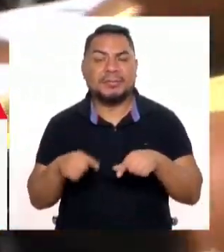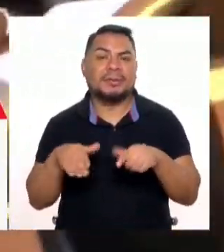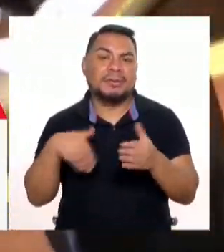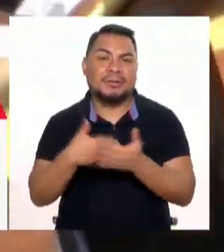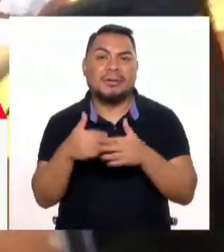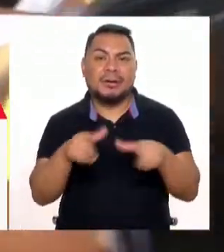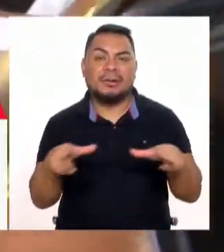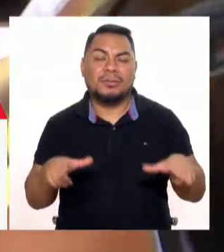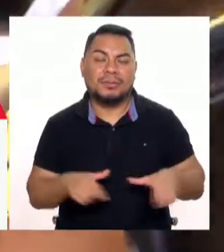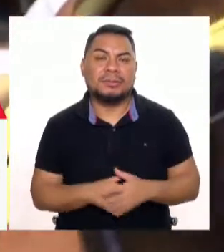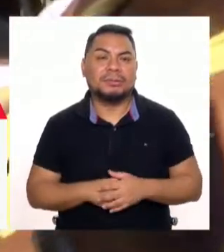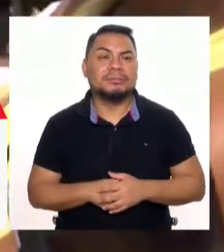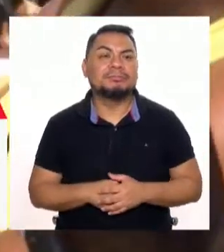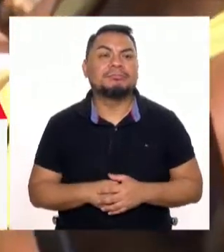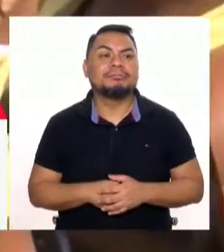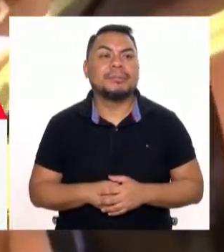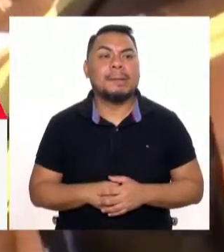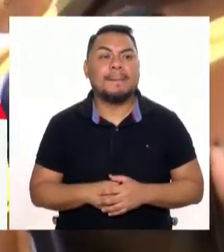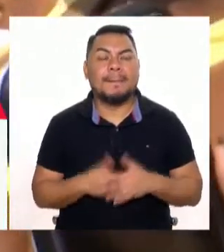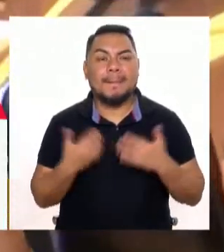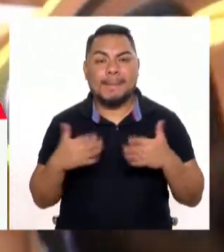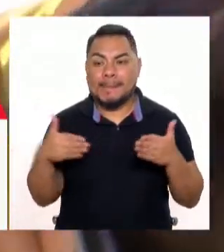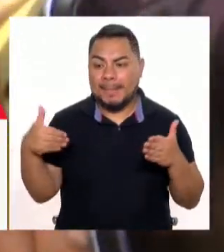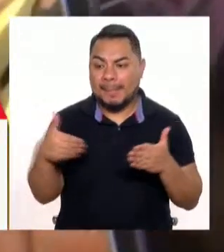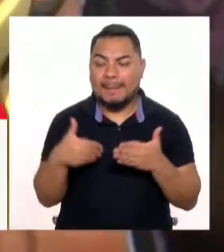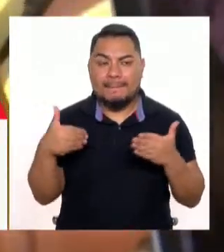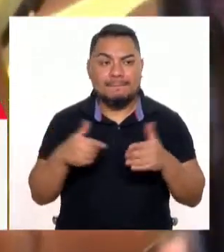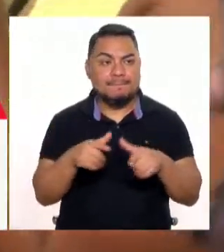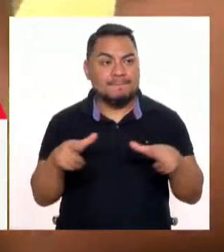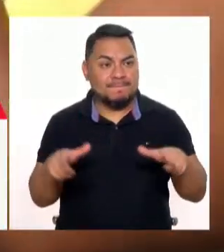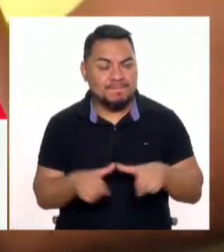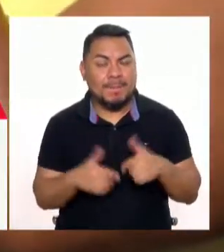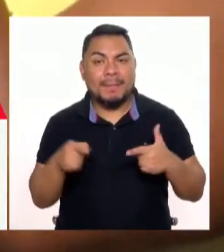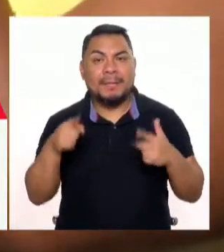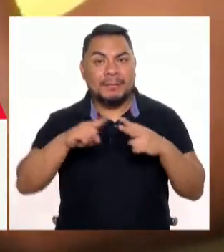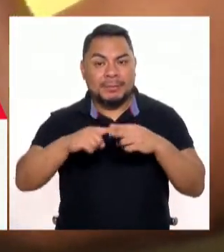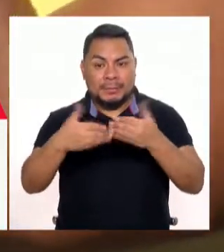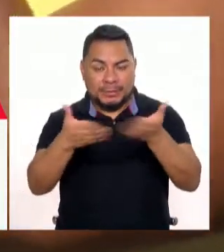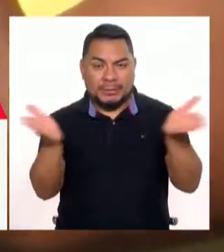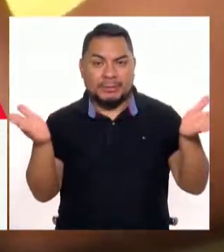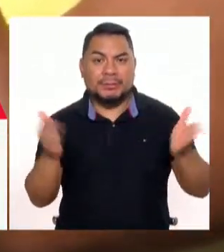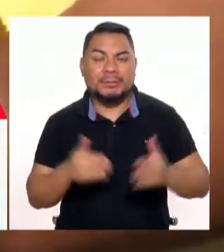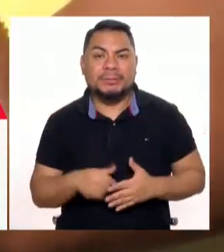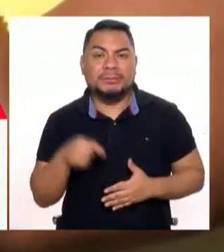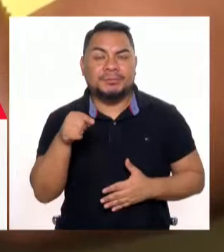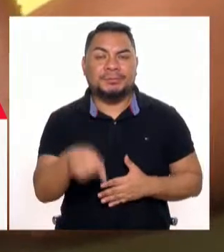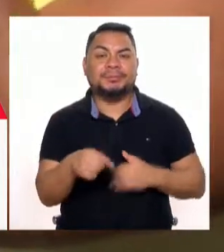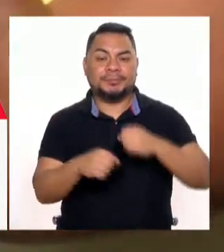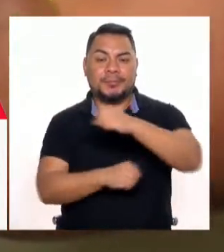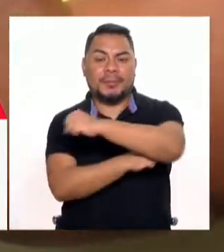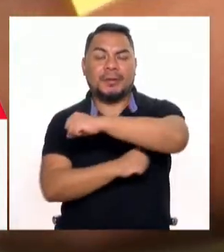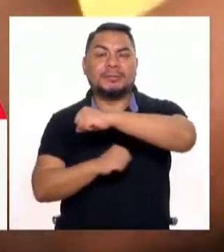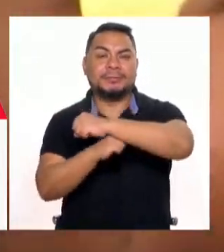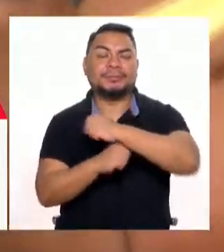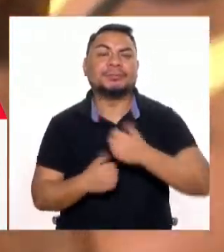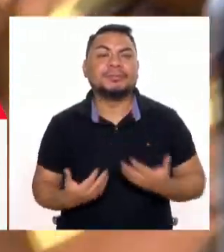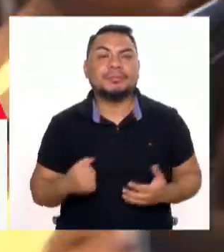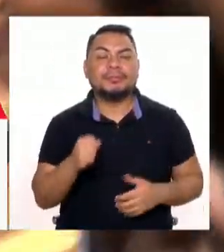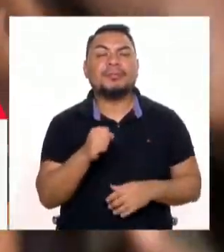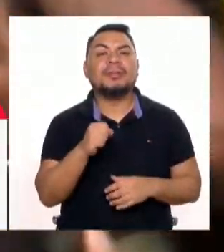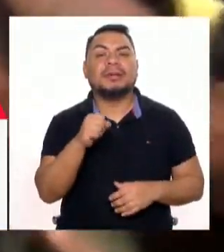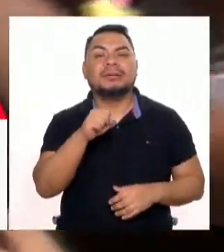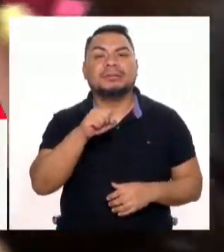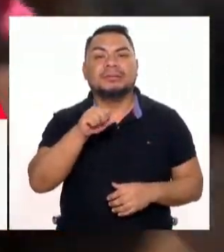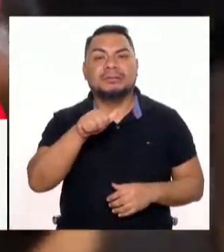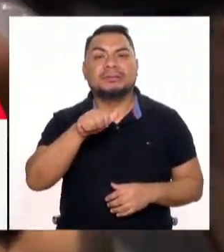esta zona estamos muy cerca al lugar donde va a ser la inauguración del puente Salvador